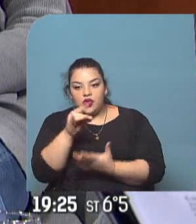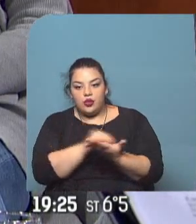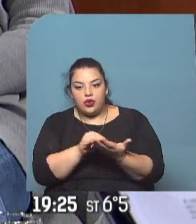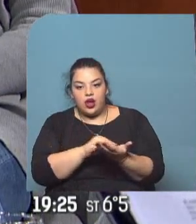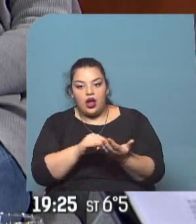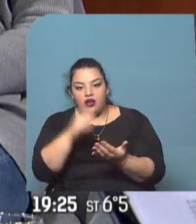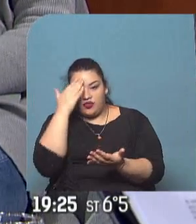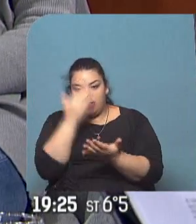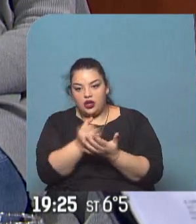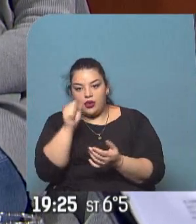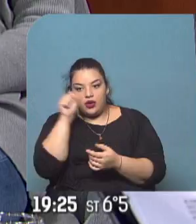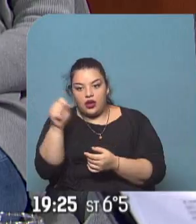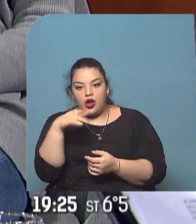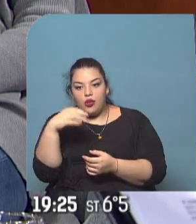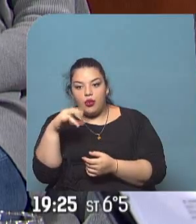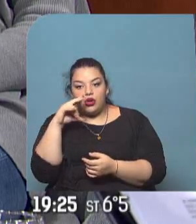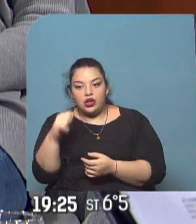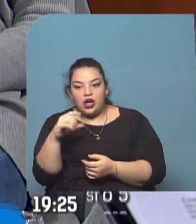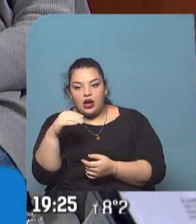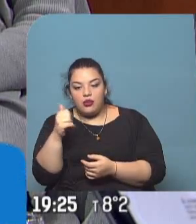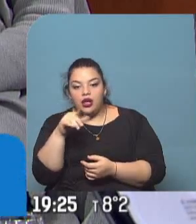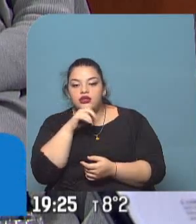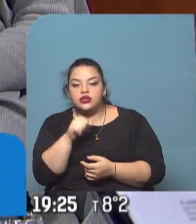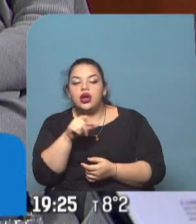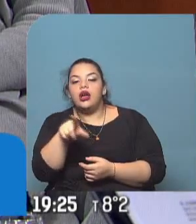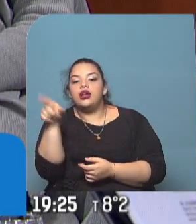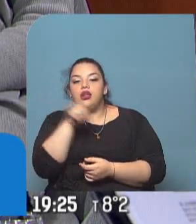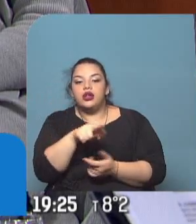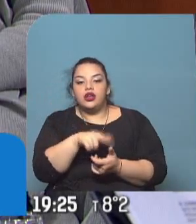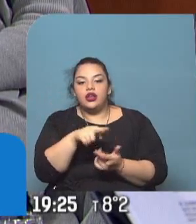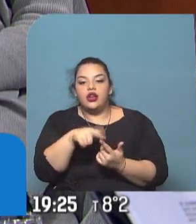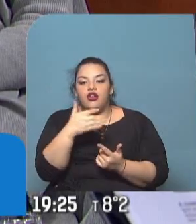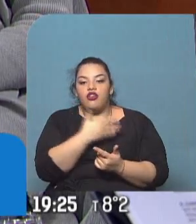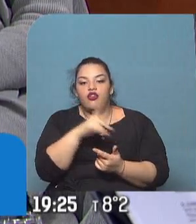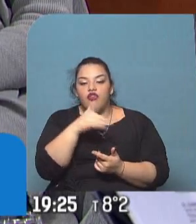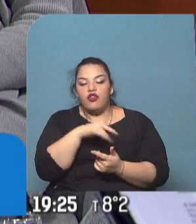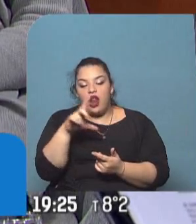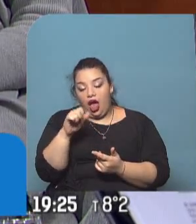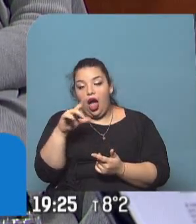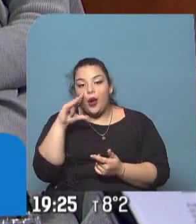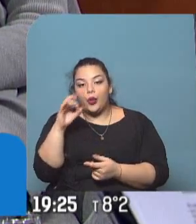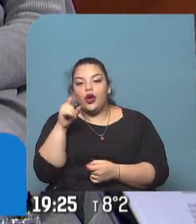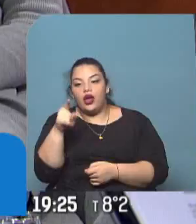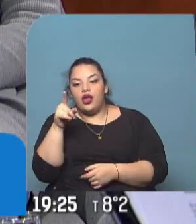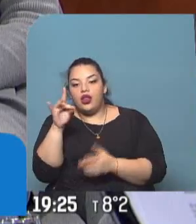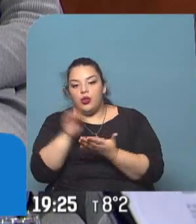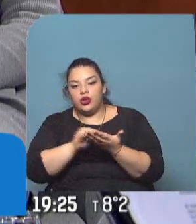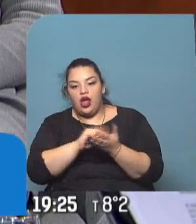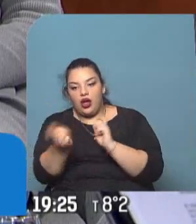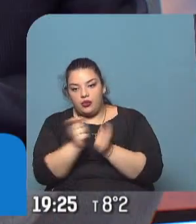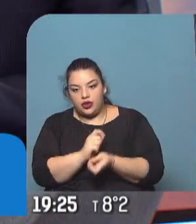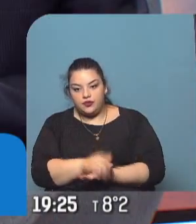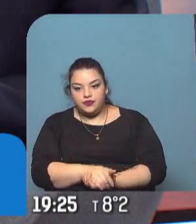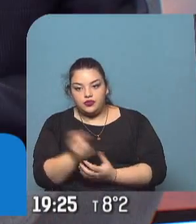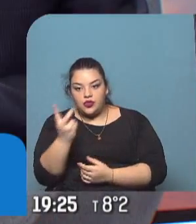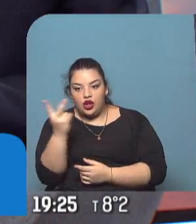para la Victoria, que es Mónica Macha, y Fabio Kettler, del diputado de Cambiemos. Bienvenidos, muchas gracias por estar con nosotros. Los dos